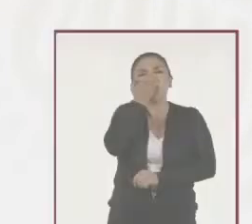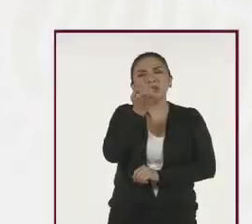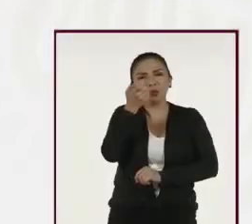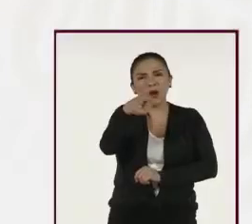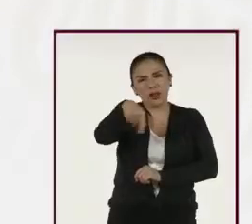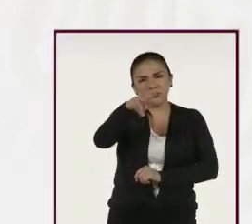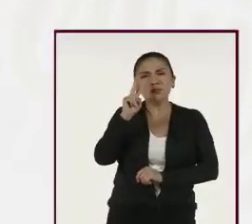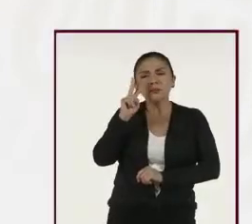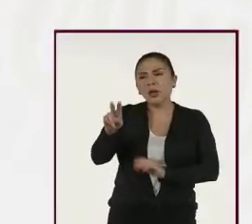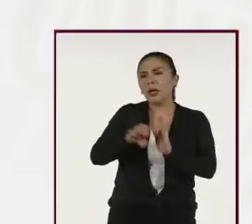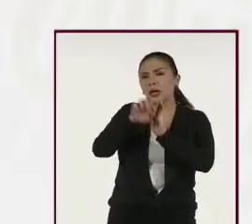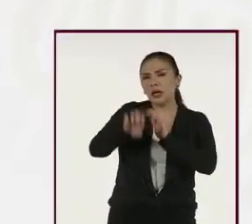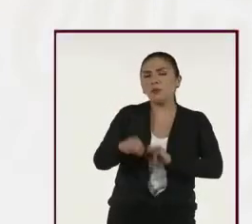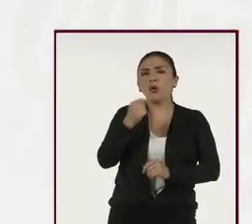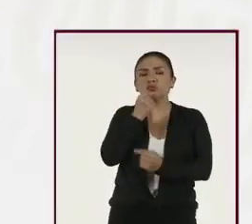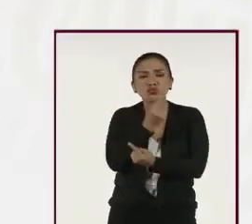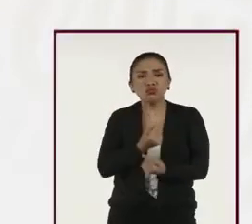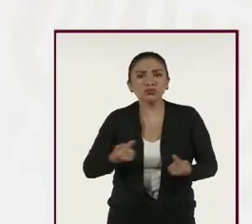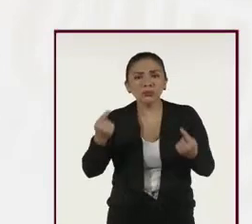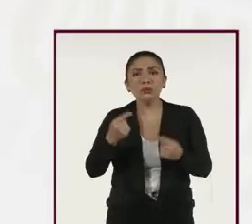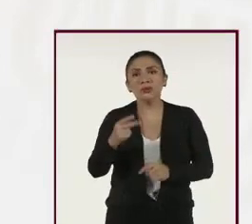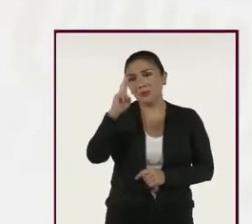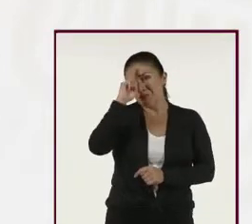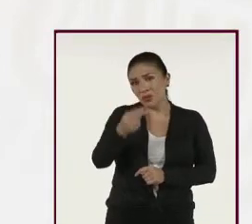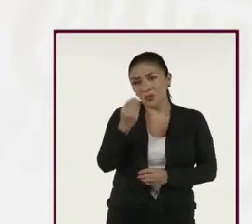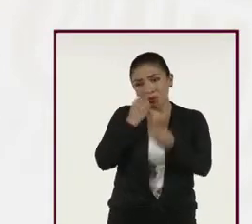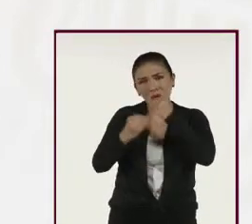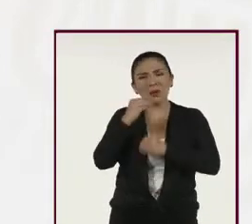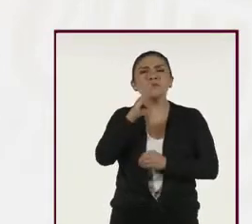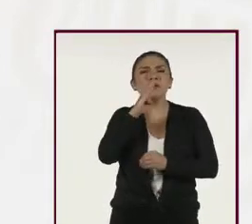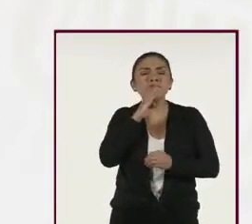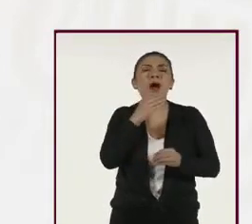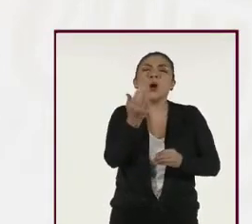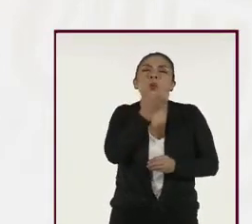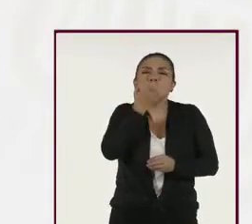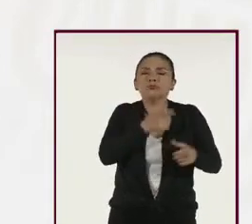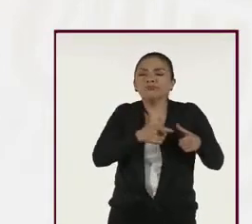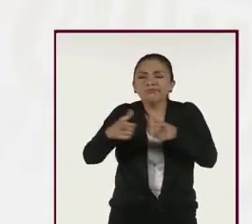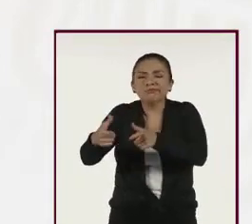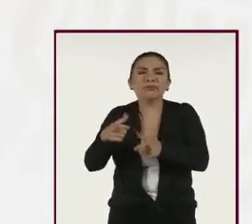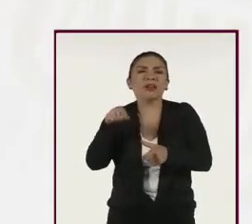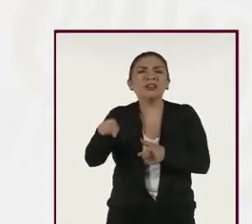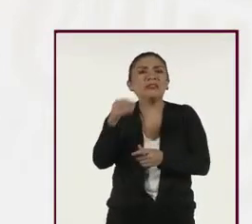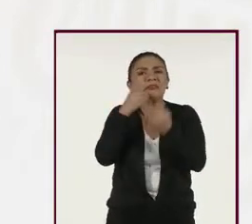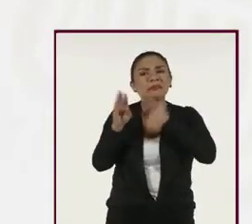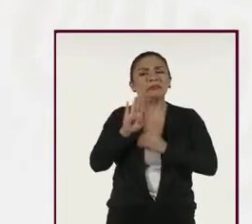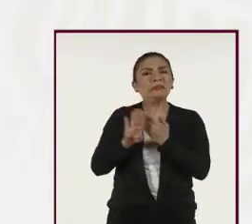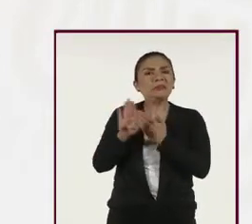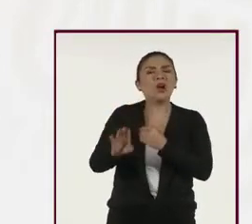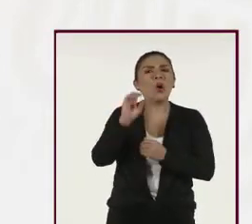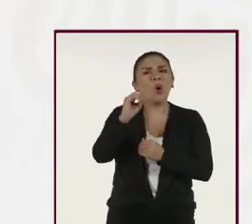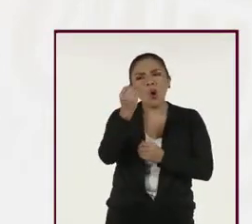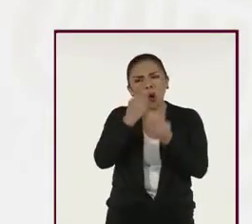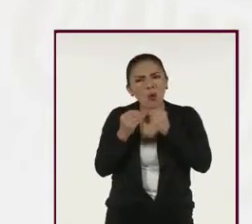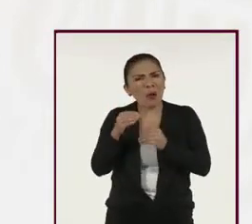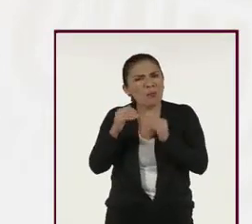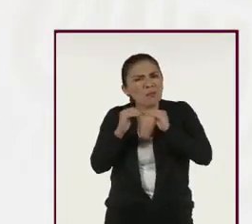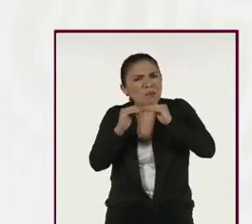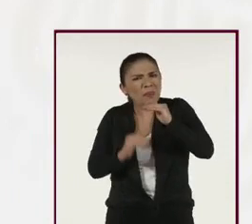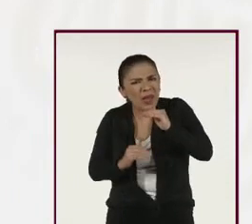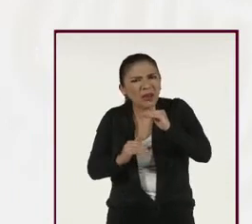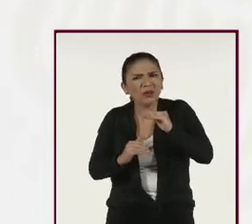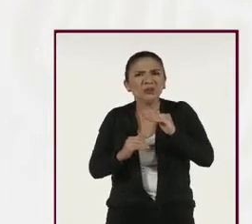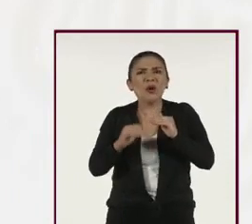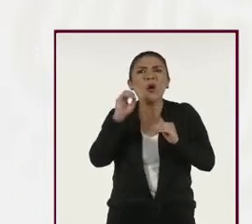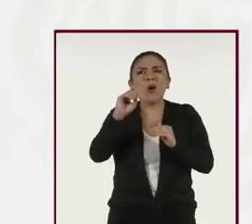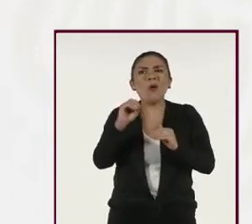observamos, por ejemplo, que los niños restringen los alimentos que les mandan o que las cantidades de alimento que están tomando no son las adecuadas,